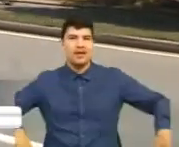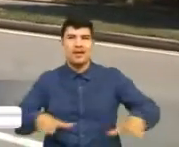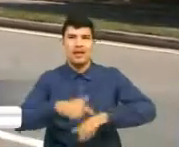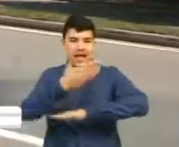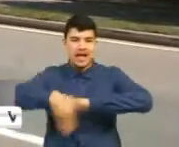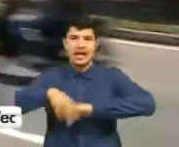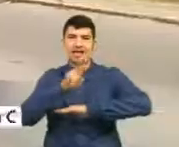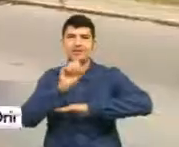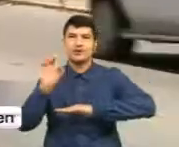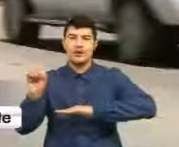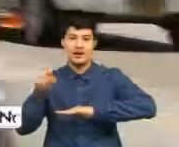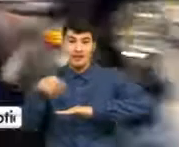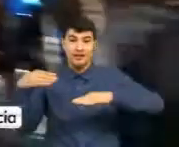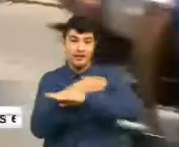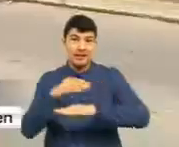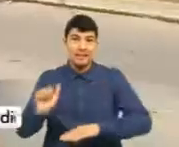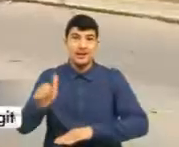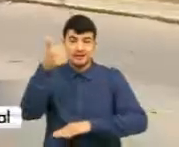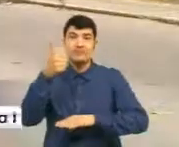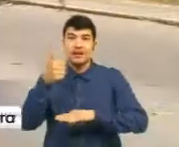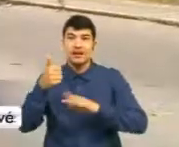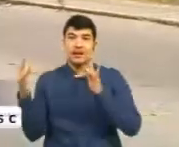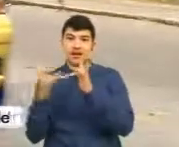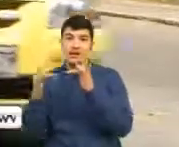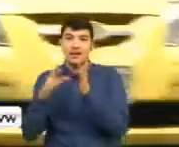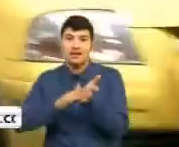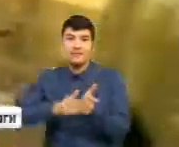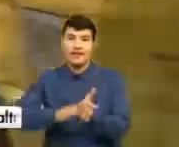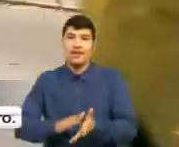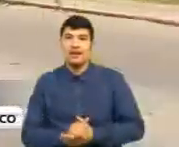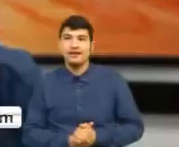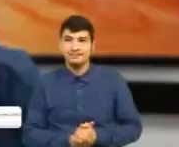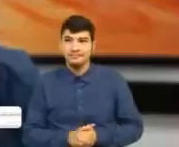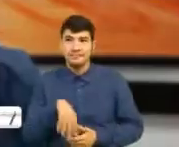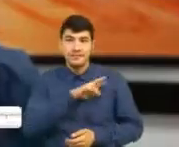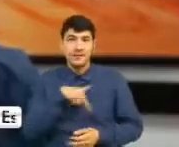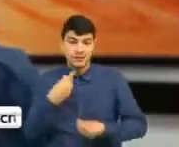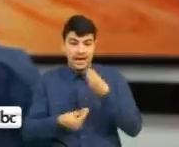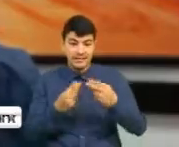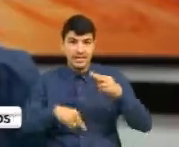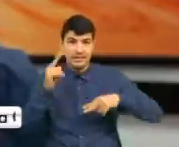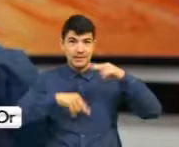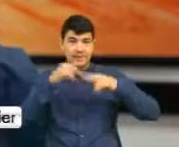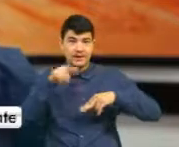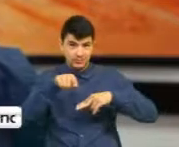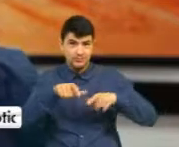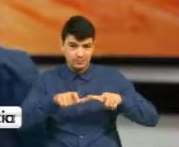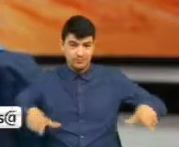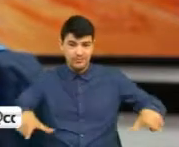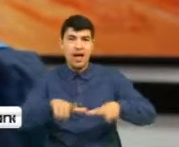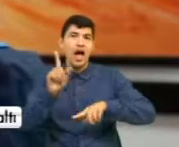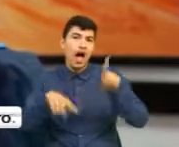200 vía principal que conduce al casco urbano de floridablanca como vamos a ejecutar les de la obra del intercambiador pues en algunos